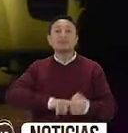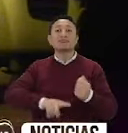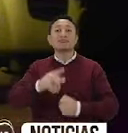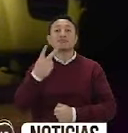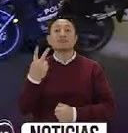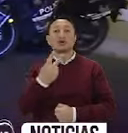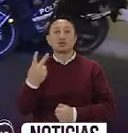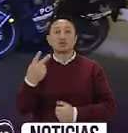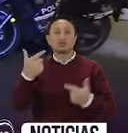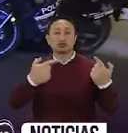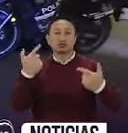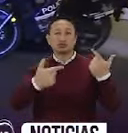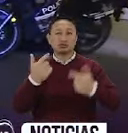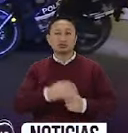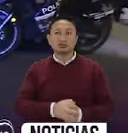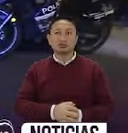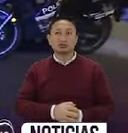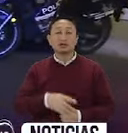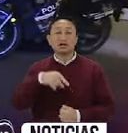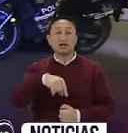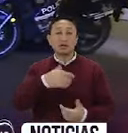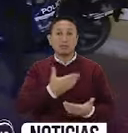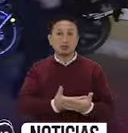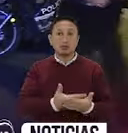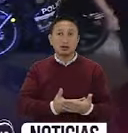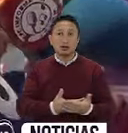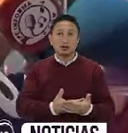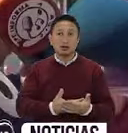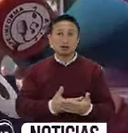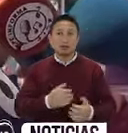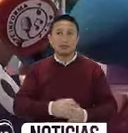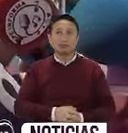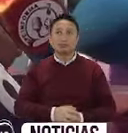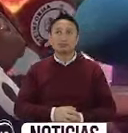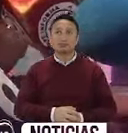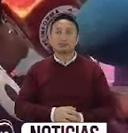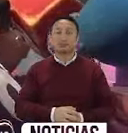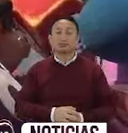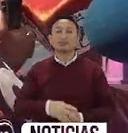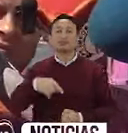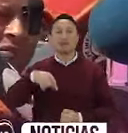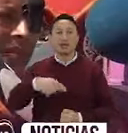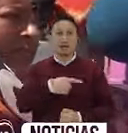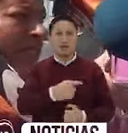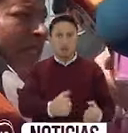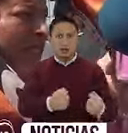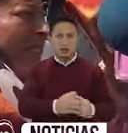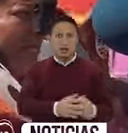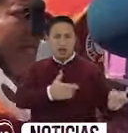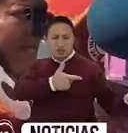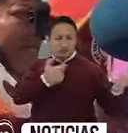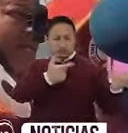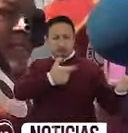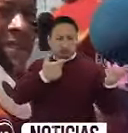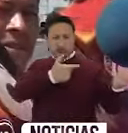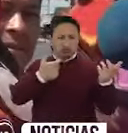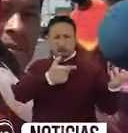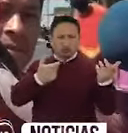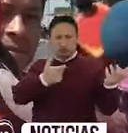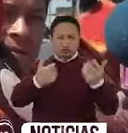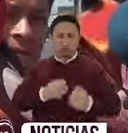Mero Patiño, en la escena encontraron municiones sin utilizar. De acuerdo a la magnitud de la